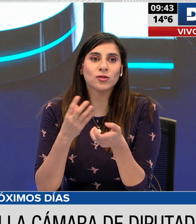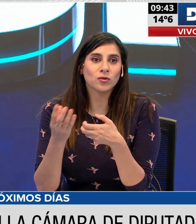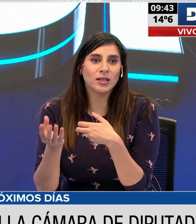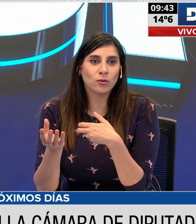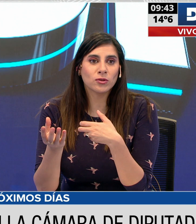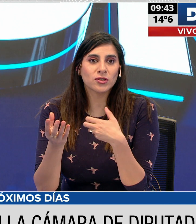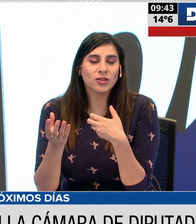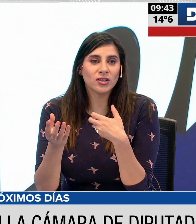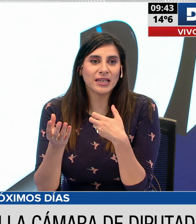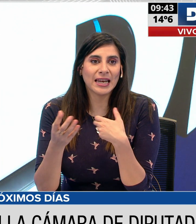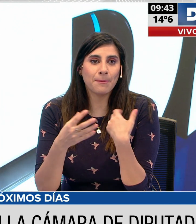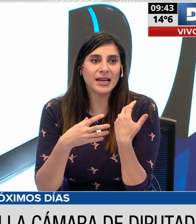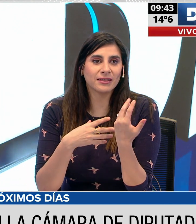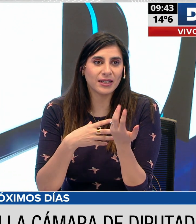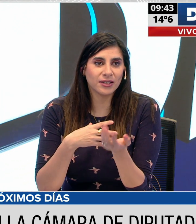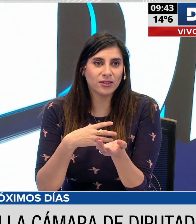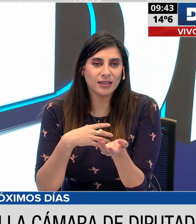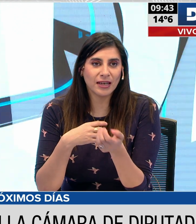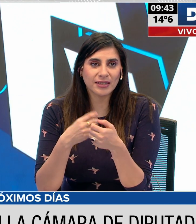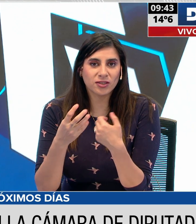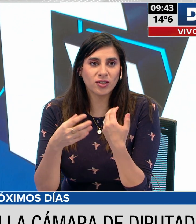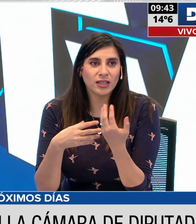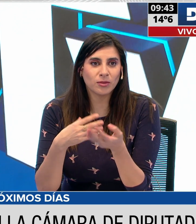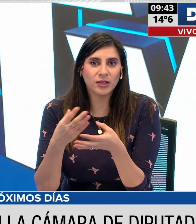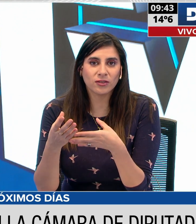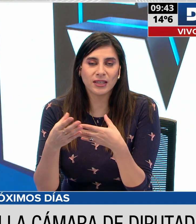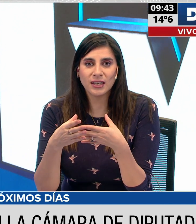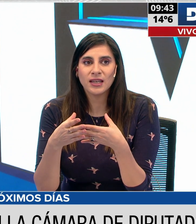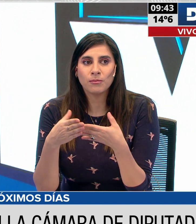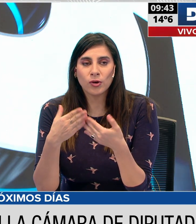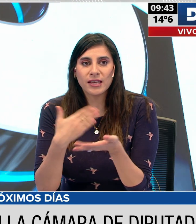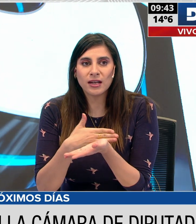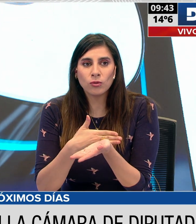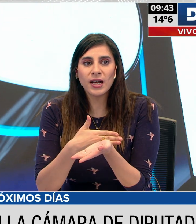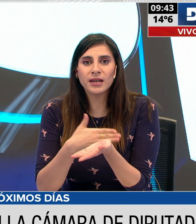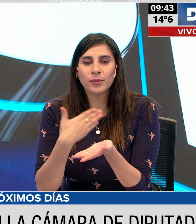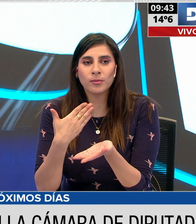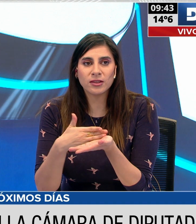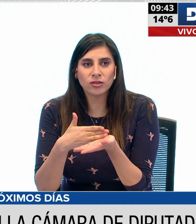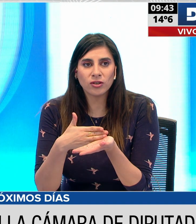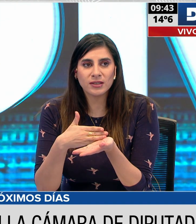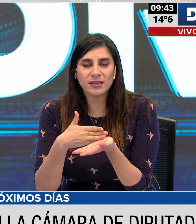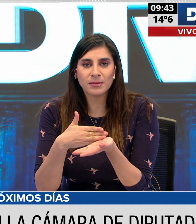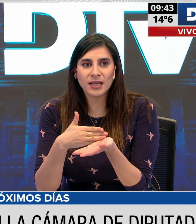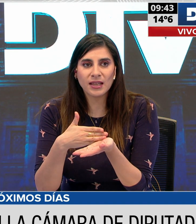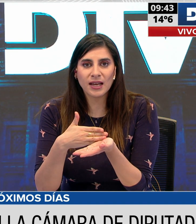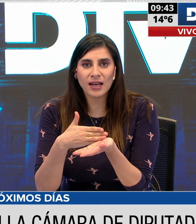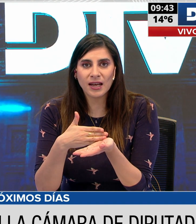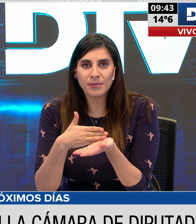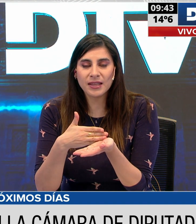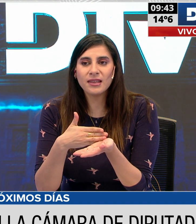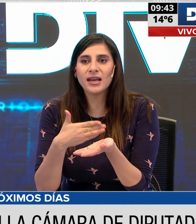acompañe con su discurso las prácticas, ¿no? Las acciones, como esto de voy a tal lugar, prometo